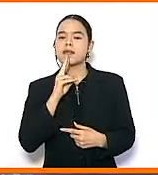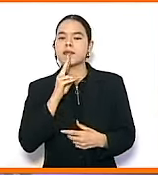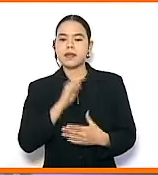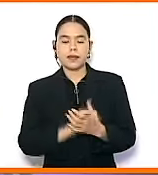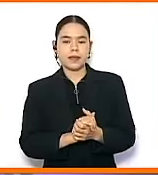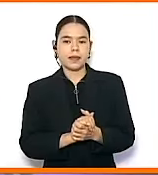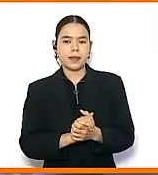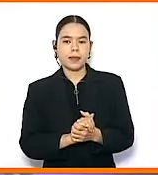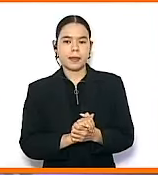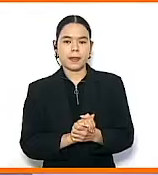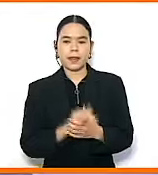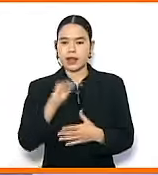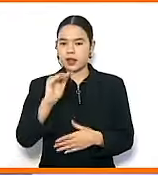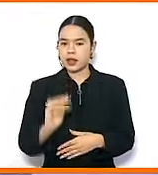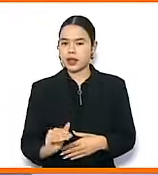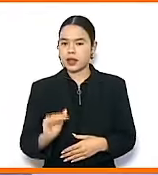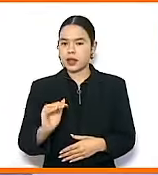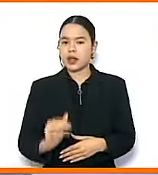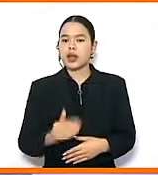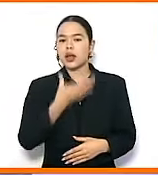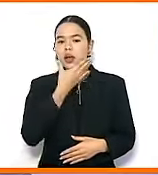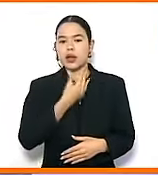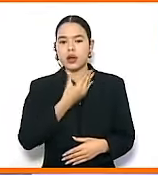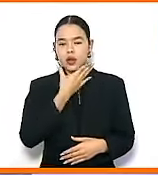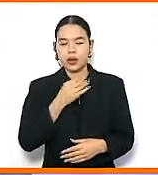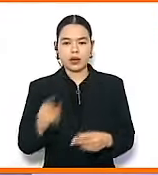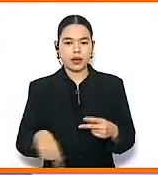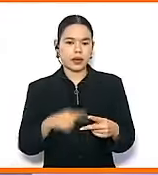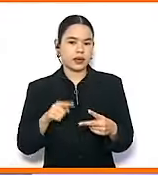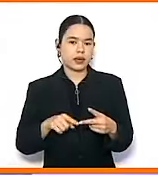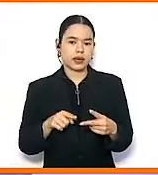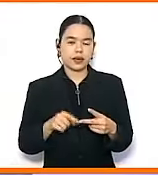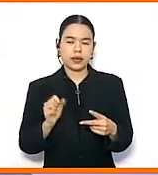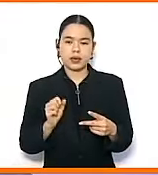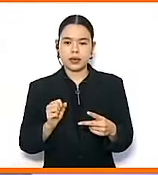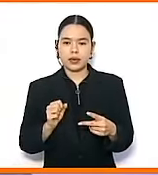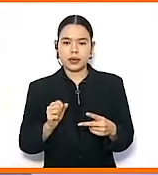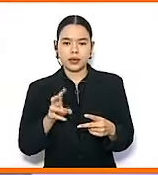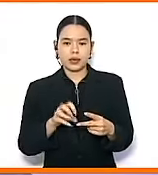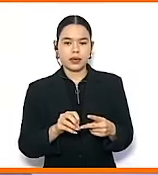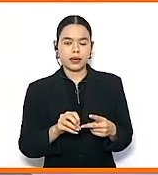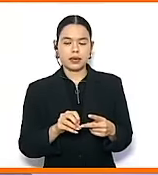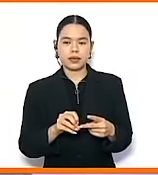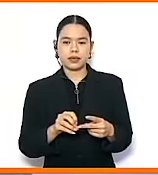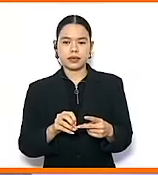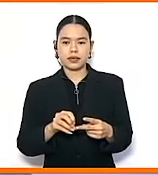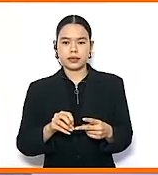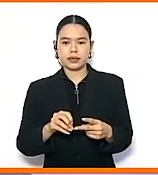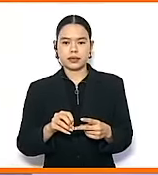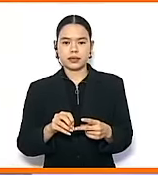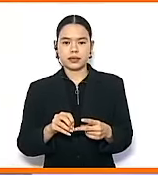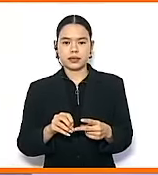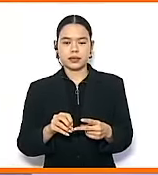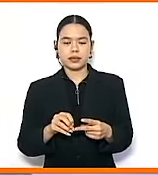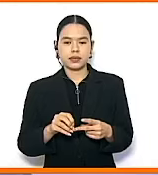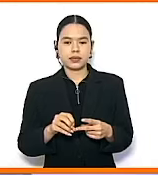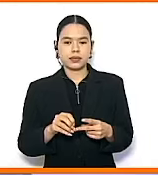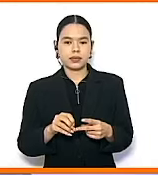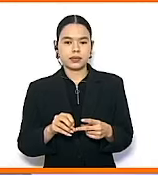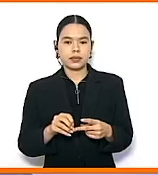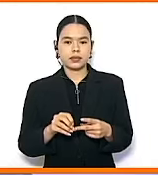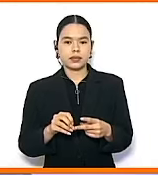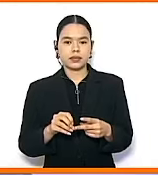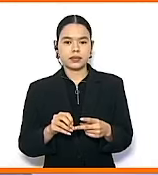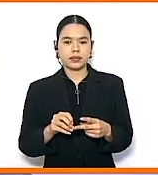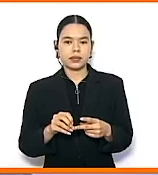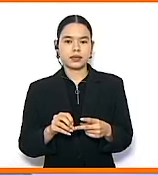catrachada Chaparro. Segunda posición, primer dígito. Y este es el 0, segundo dígito. Atentos,